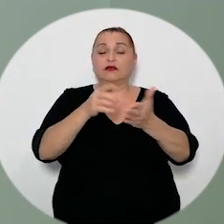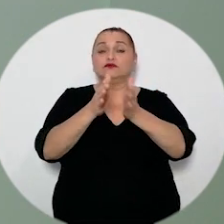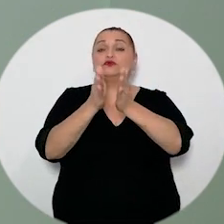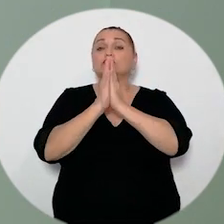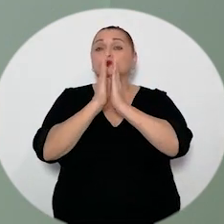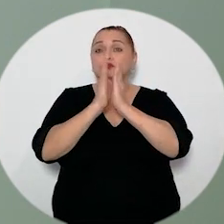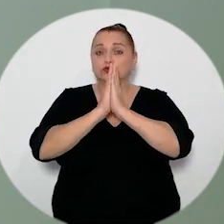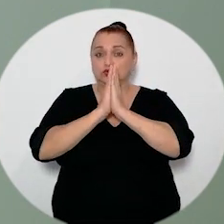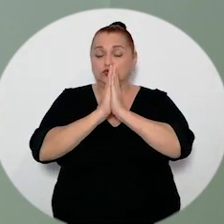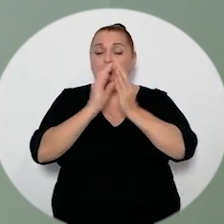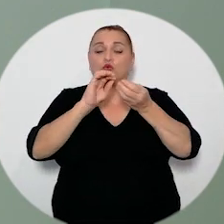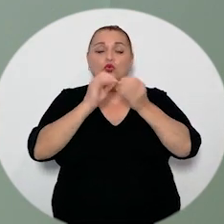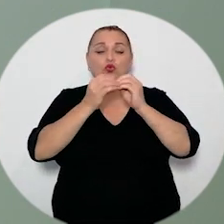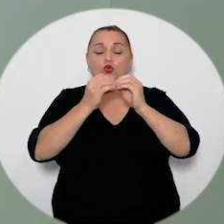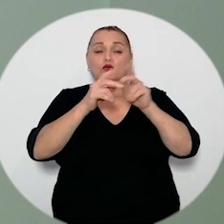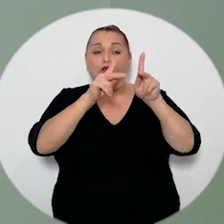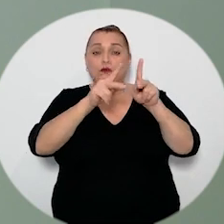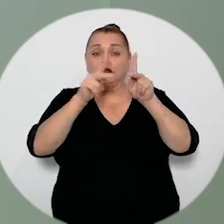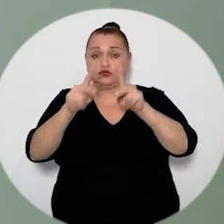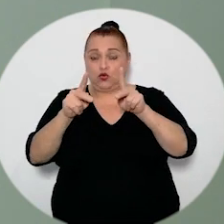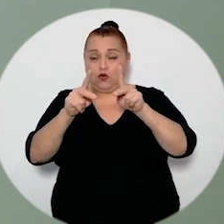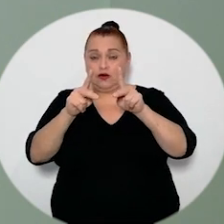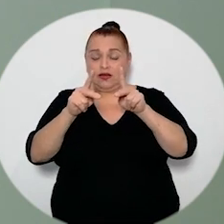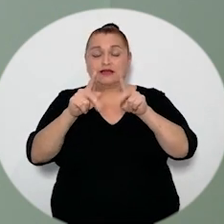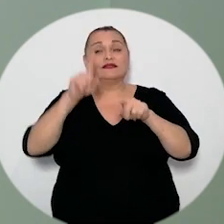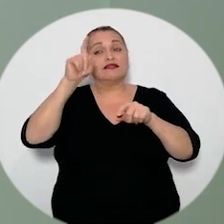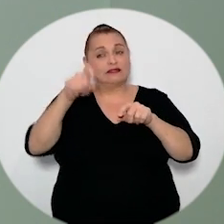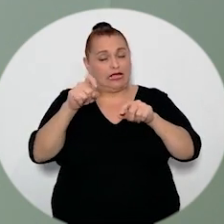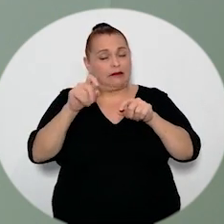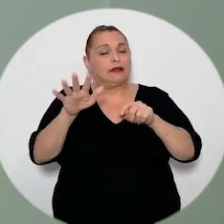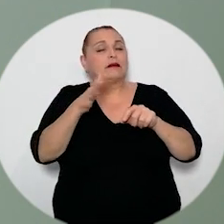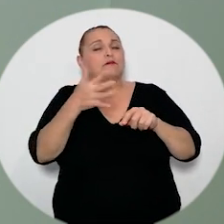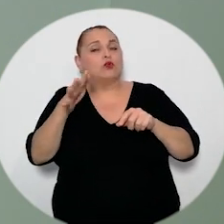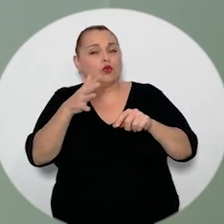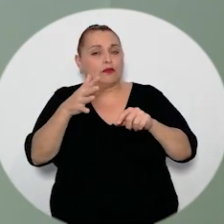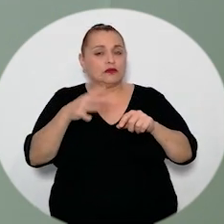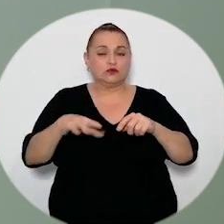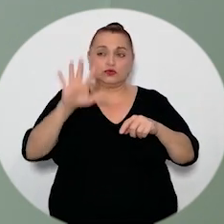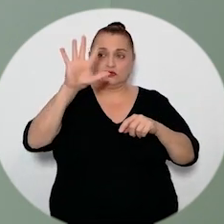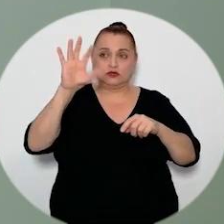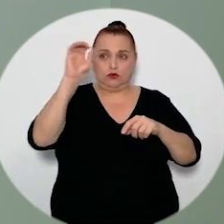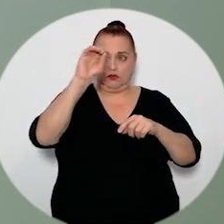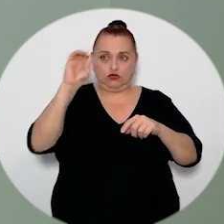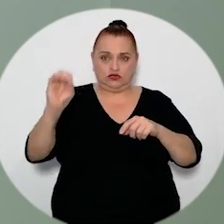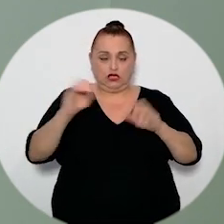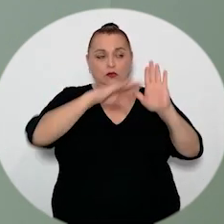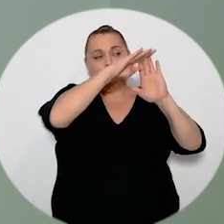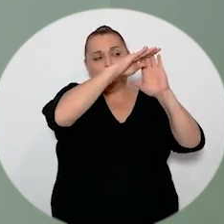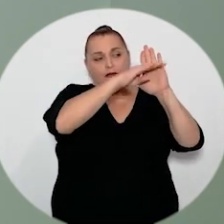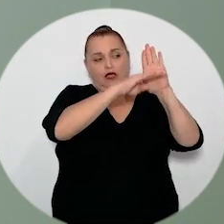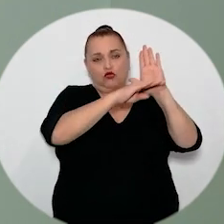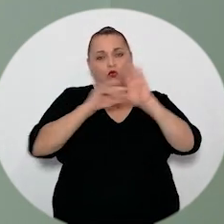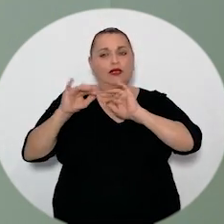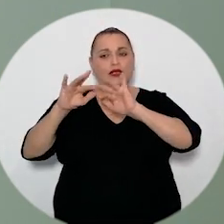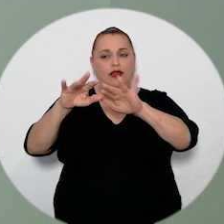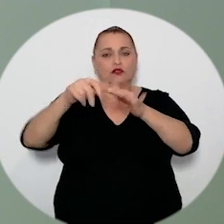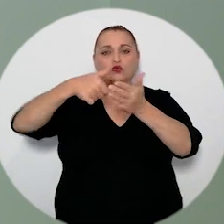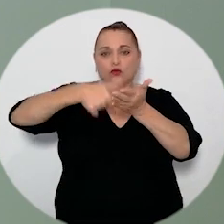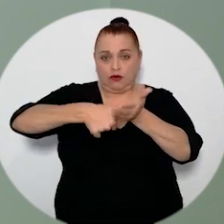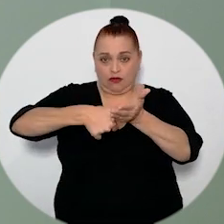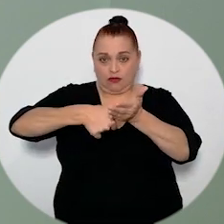correspondiente solicitud, un número de ciudadanos y ciudadanas que sea de al menos un 5% del padrón